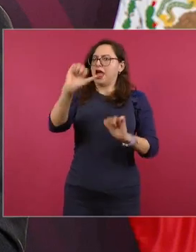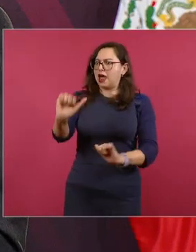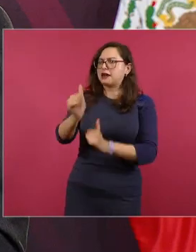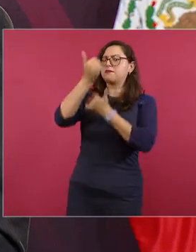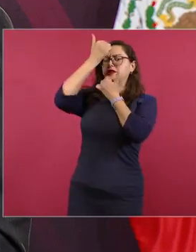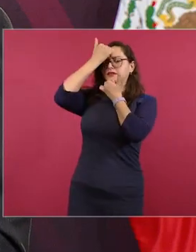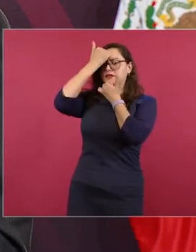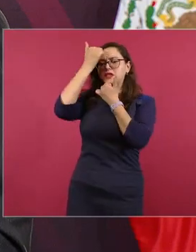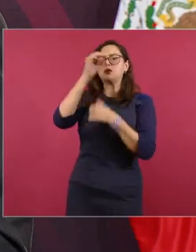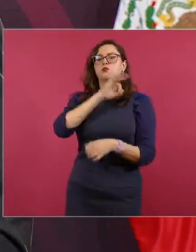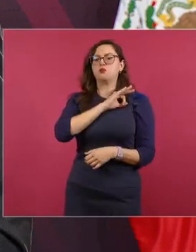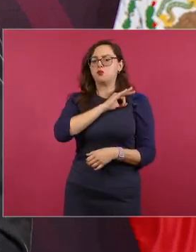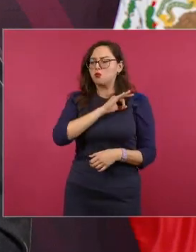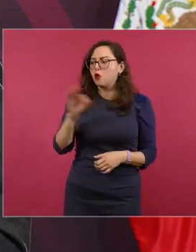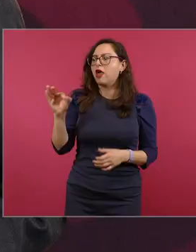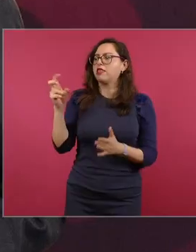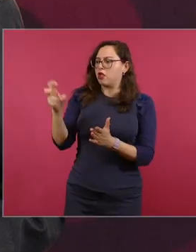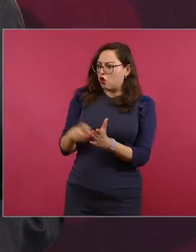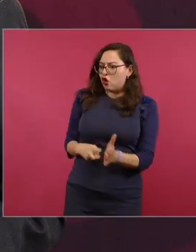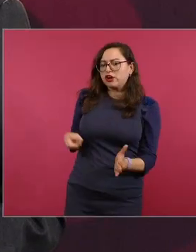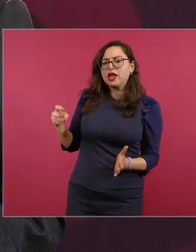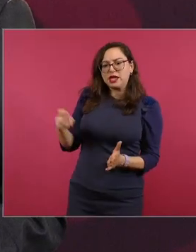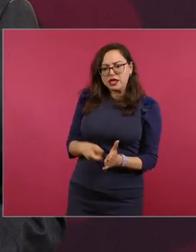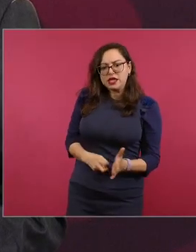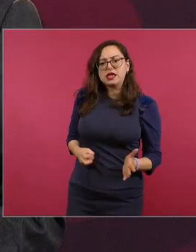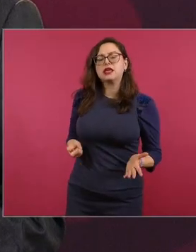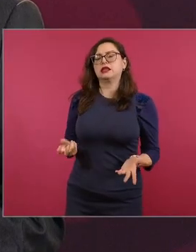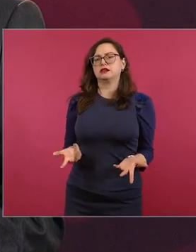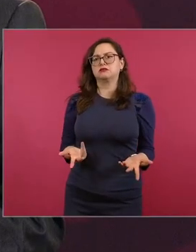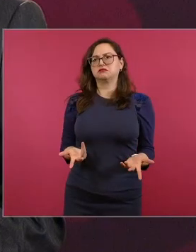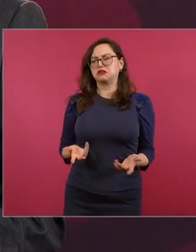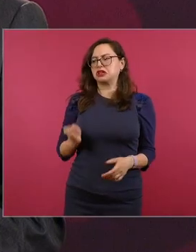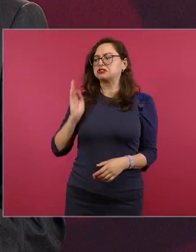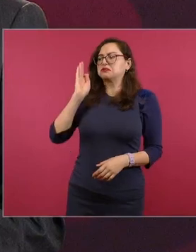y aprender a rectificar.